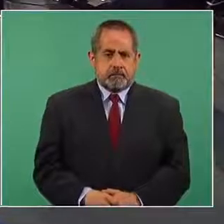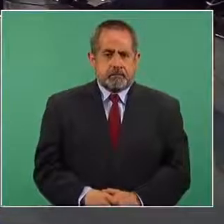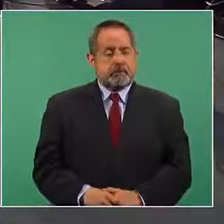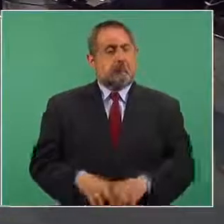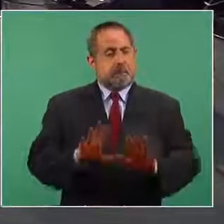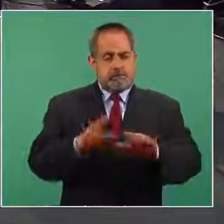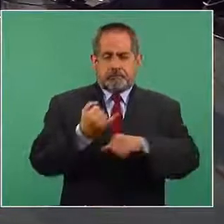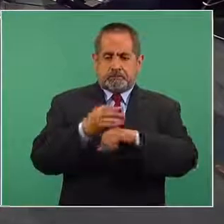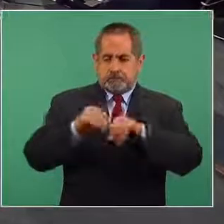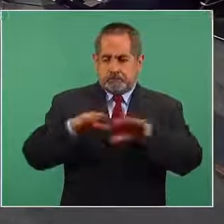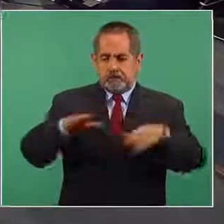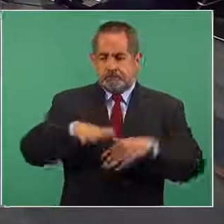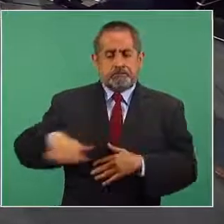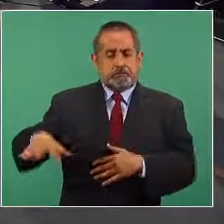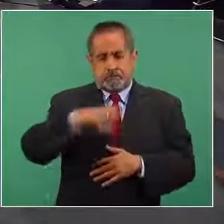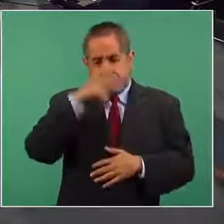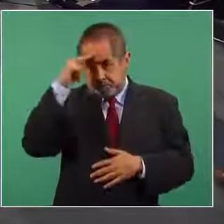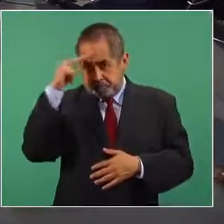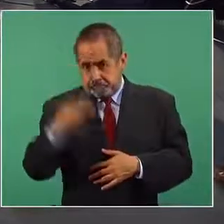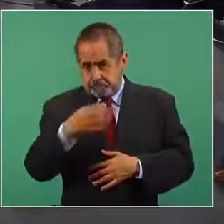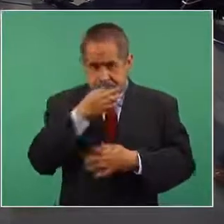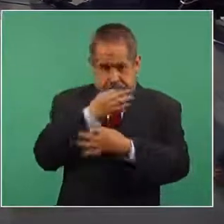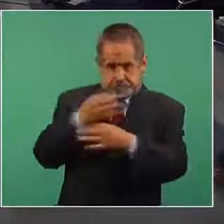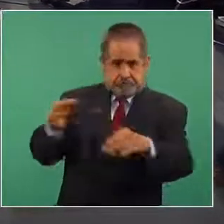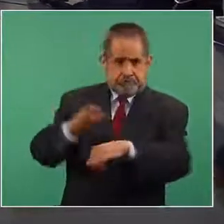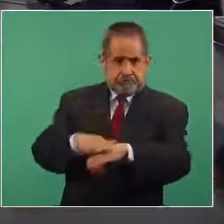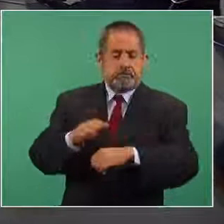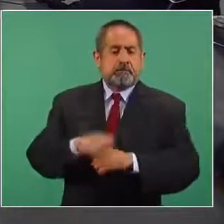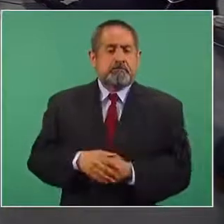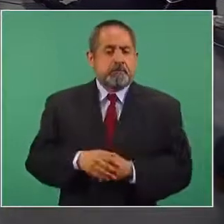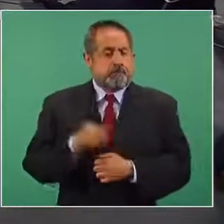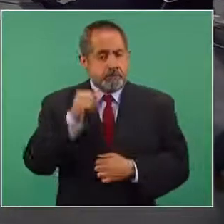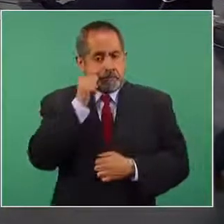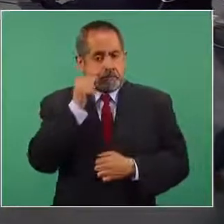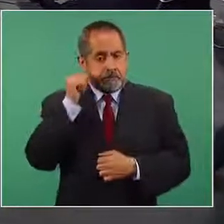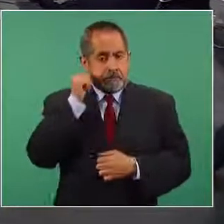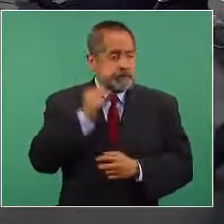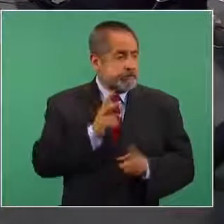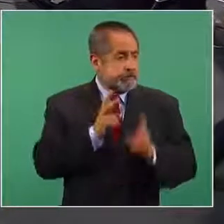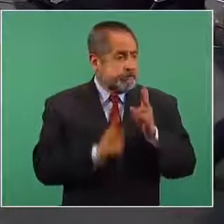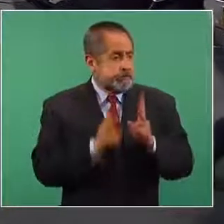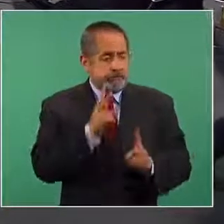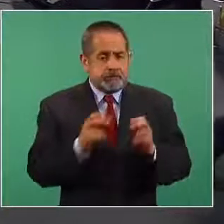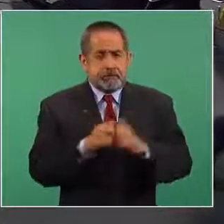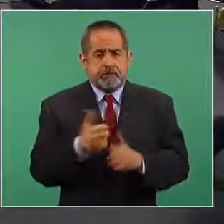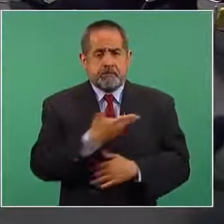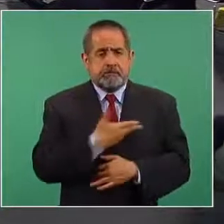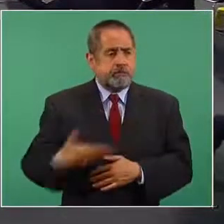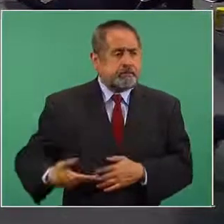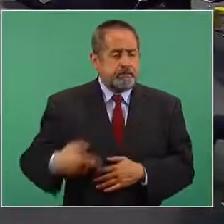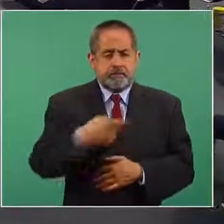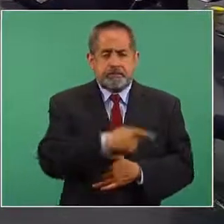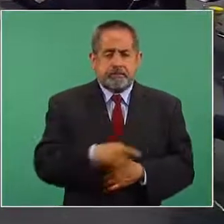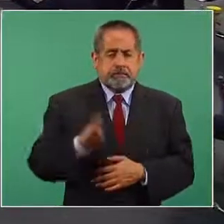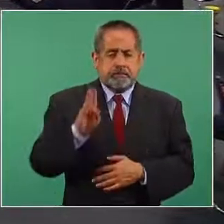pueblo de México que la conversación con el presidente Biden